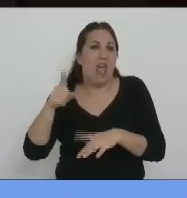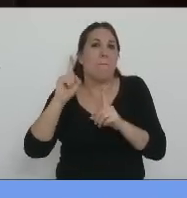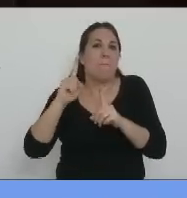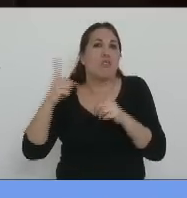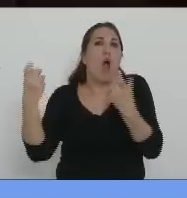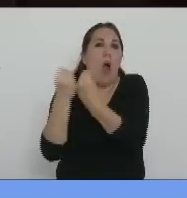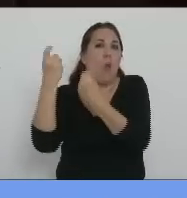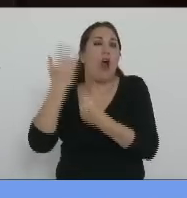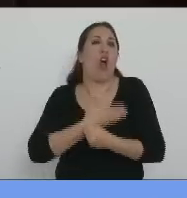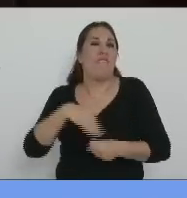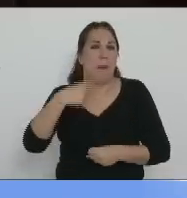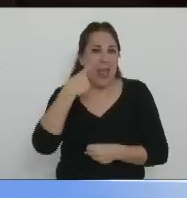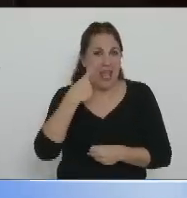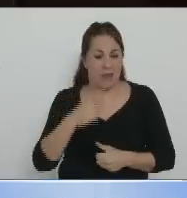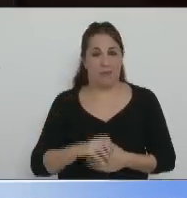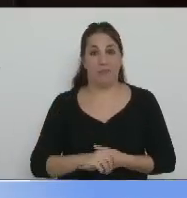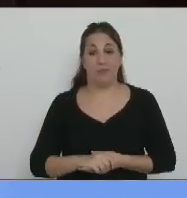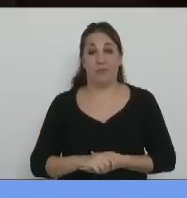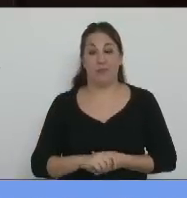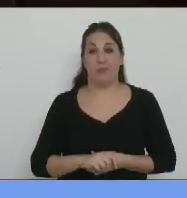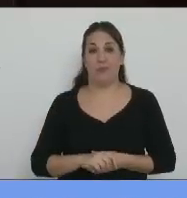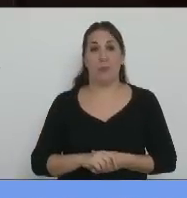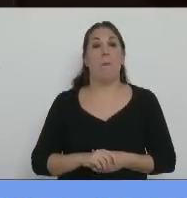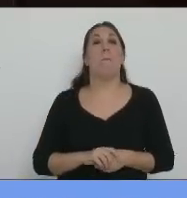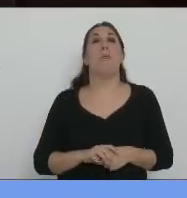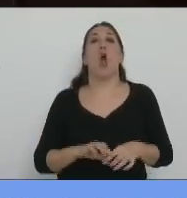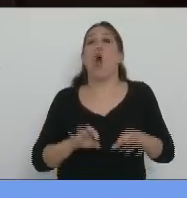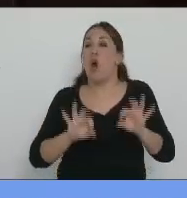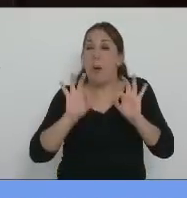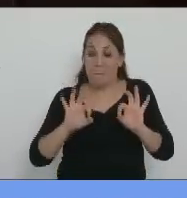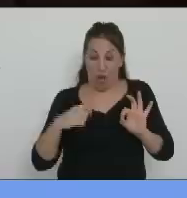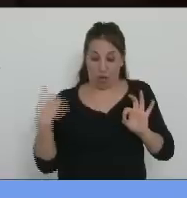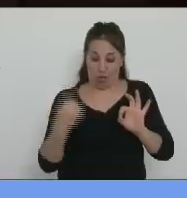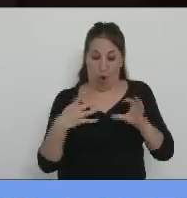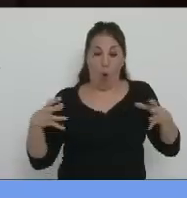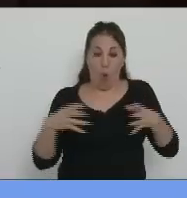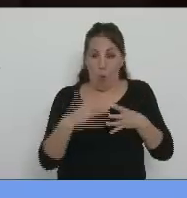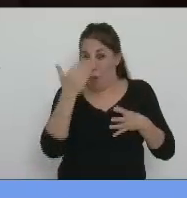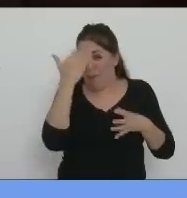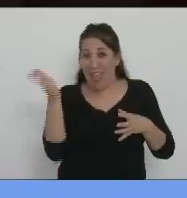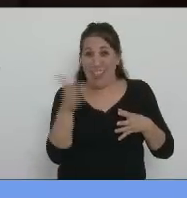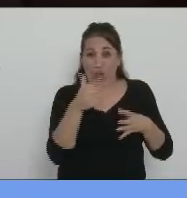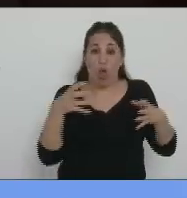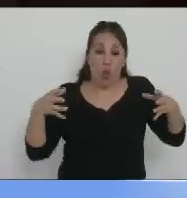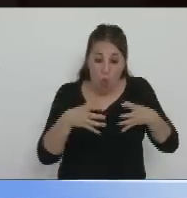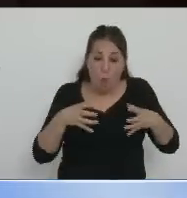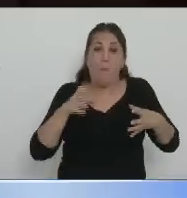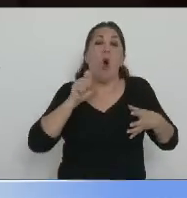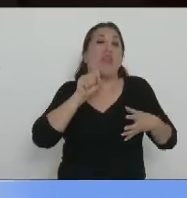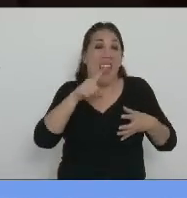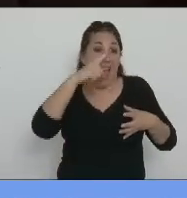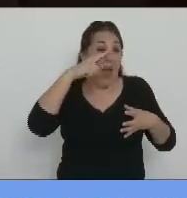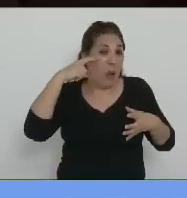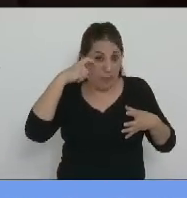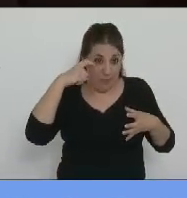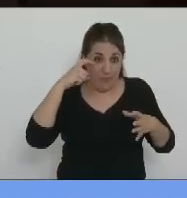internacional pero lo que todo el bloque todos nosotros en frente de todos de alberto fran de para bajo todo absolutamente hasta